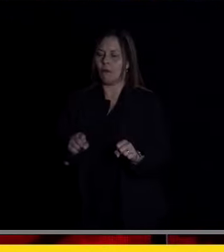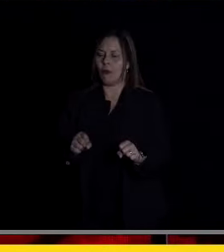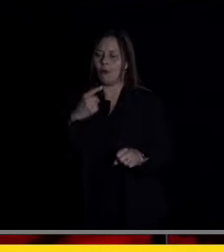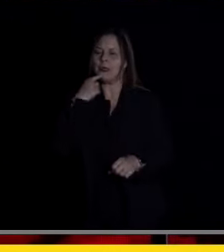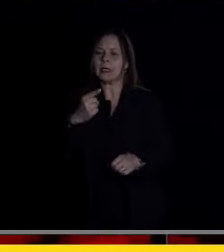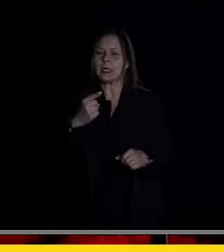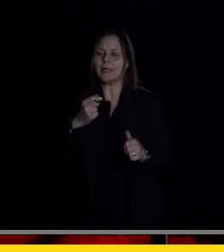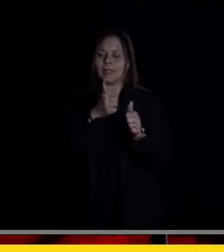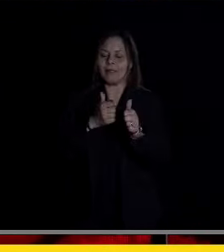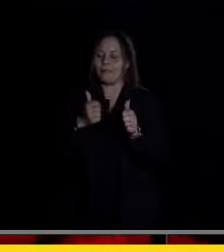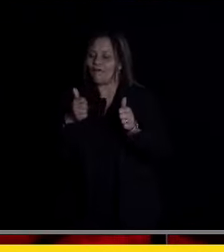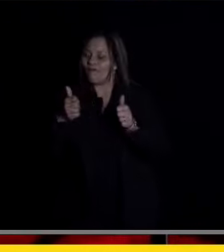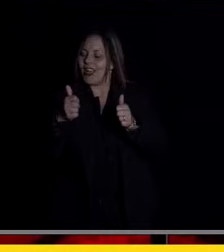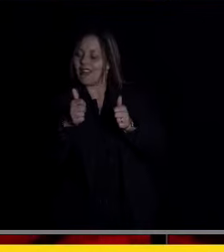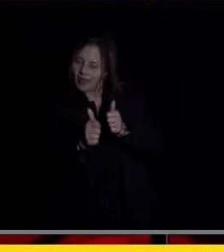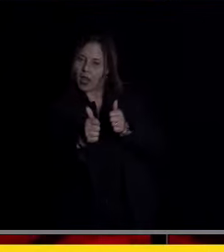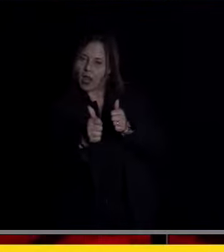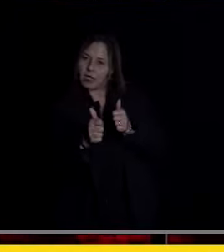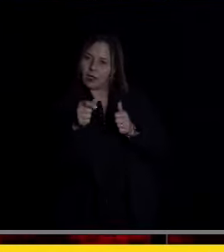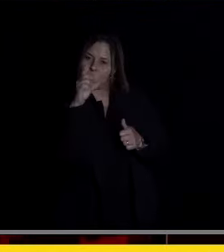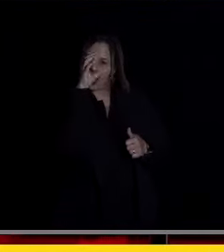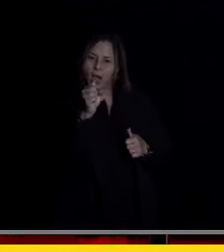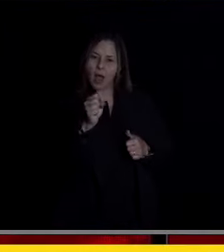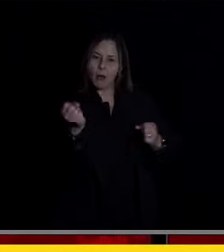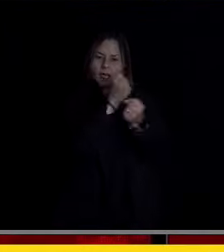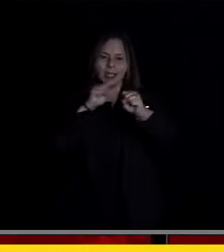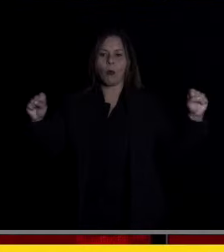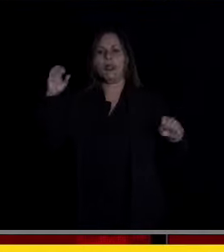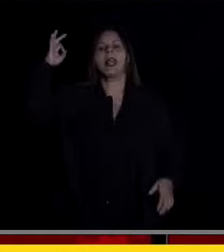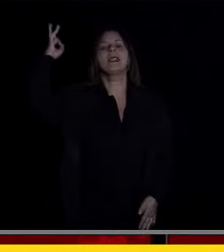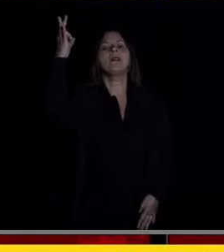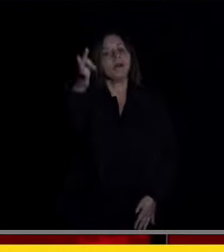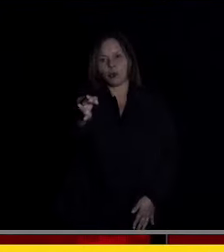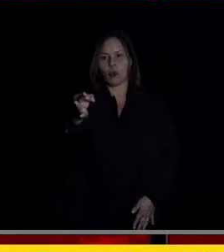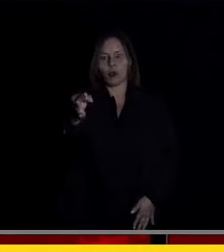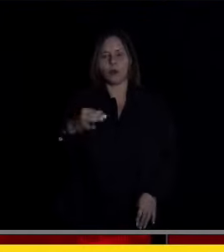aquí en Caguas nos podemos mover hacia adelante porque Caguas es seguridad y futuro.